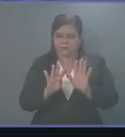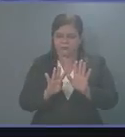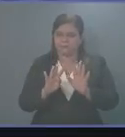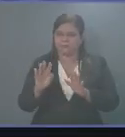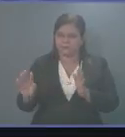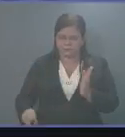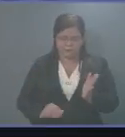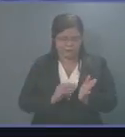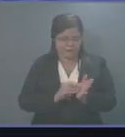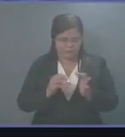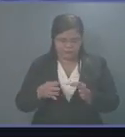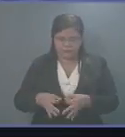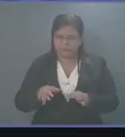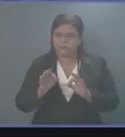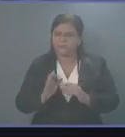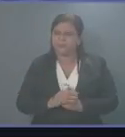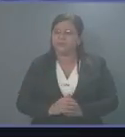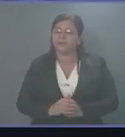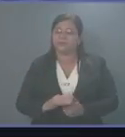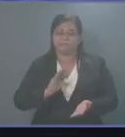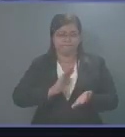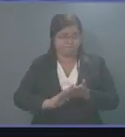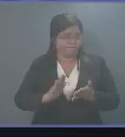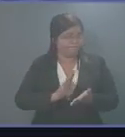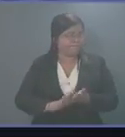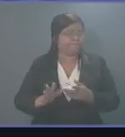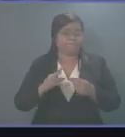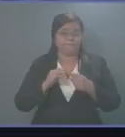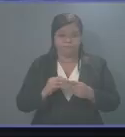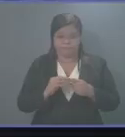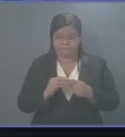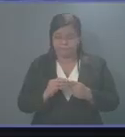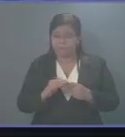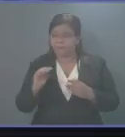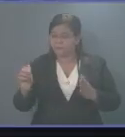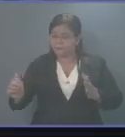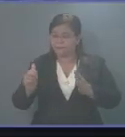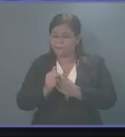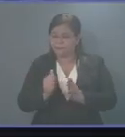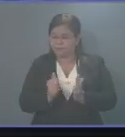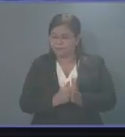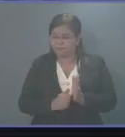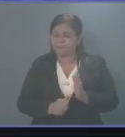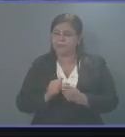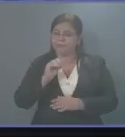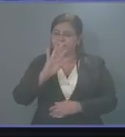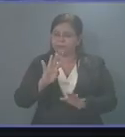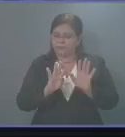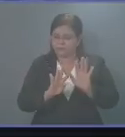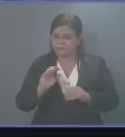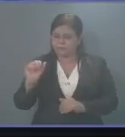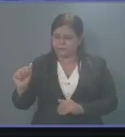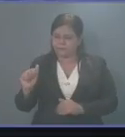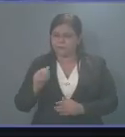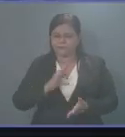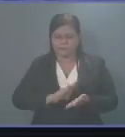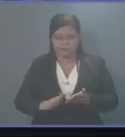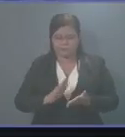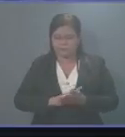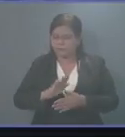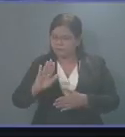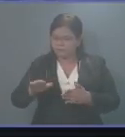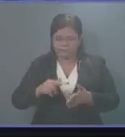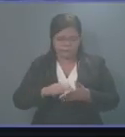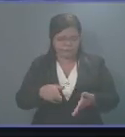la siguiente manera: aranceles especiales. Artículo 49A. El arancel para el pago de los